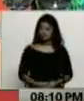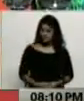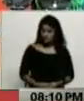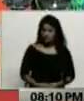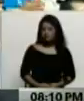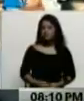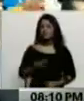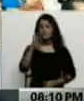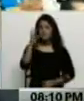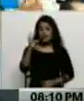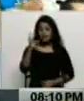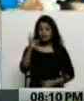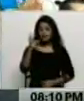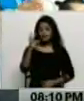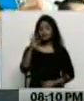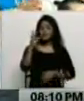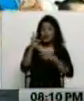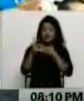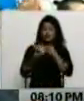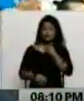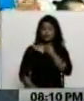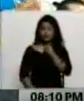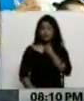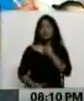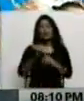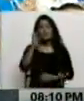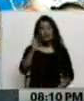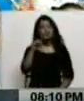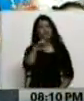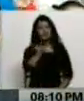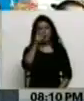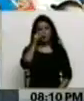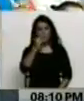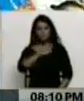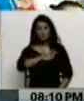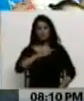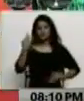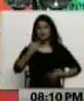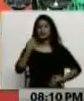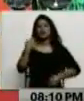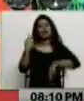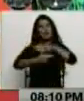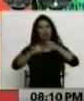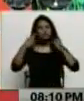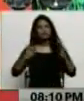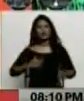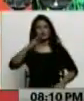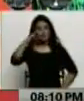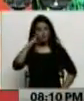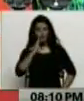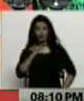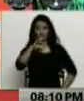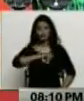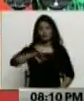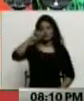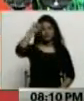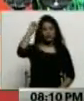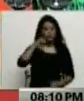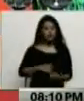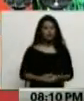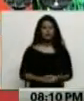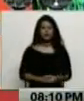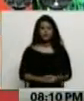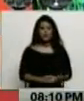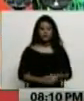Venezuela pero sobre todas las cosas es un bolivariano un revolucionario un